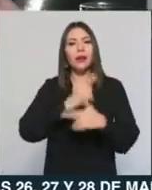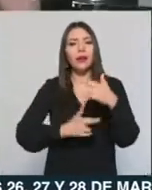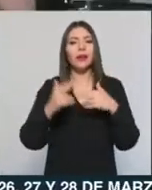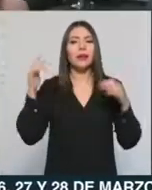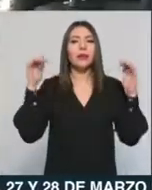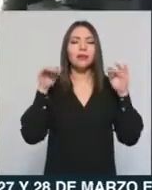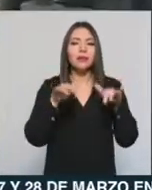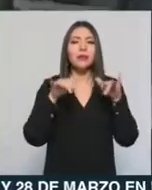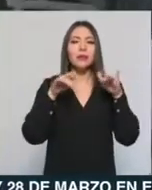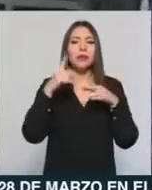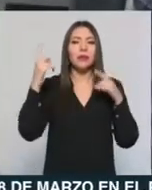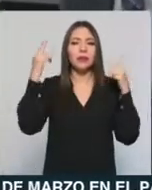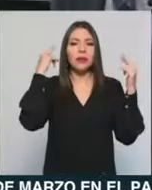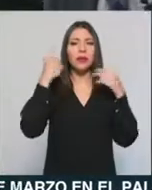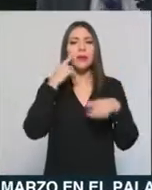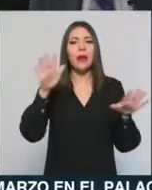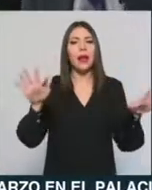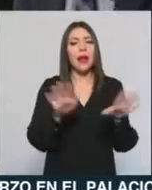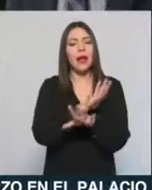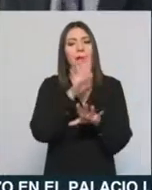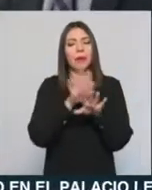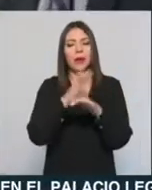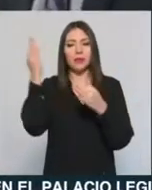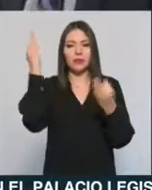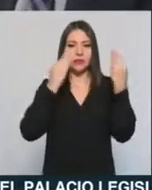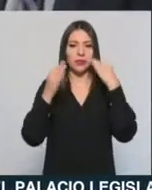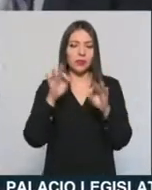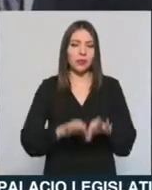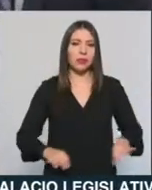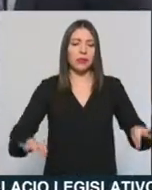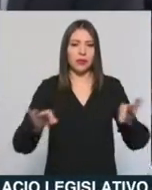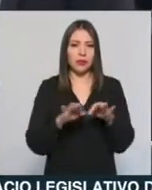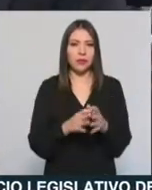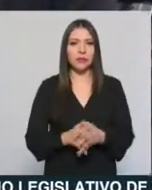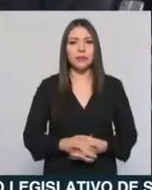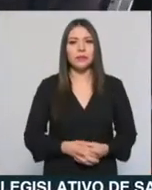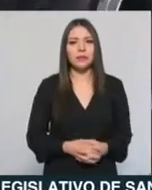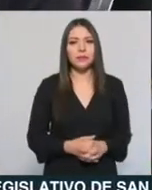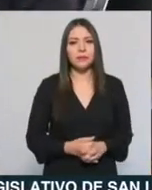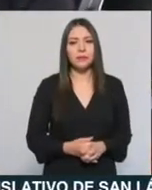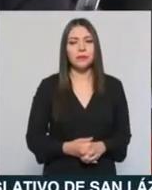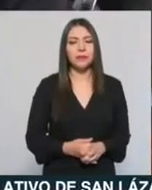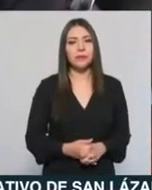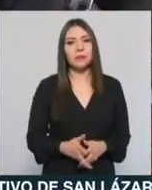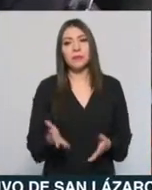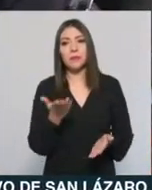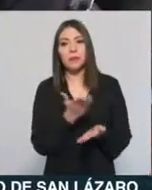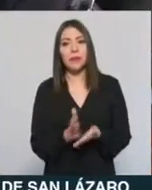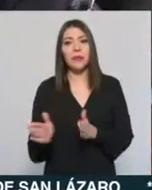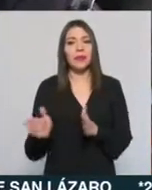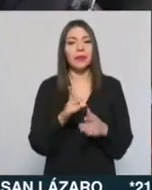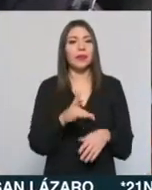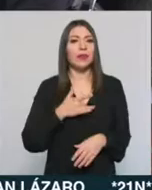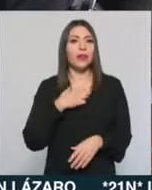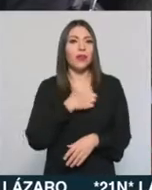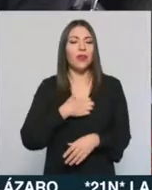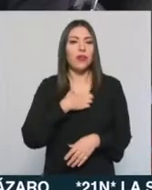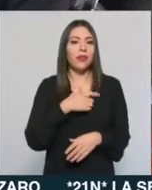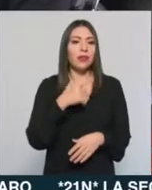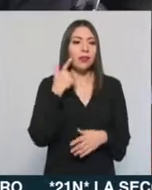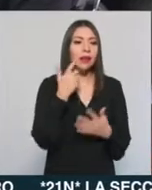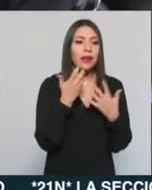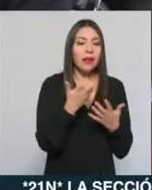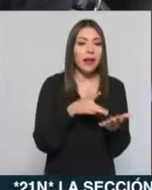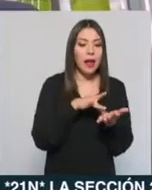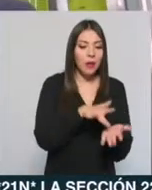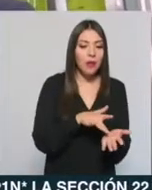¿no? Que también eso pues a veces se vale, ¿no? Y también ellas se sienten motivadas para seguir ayudándoles a otras personas. Así es.